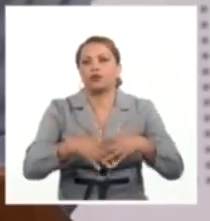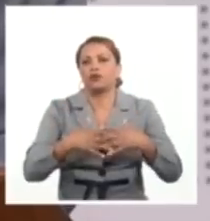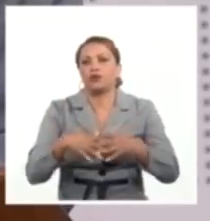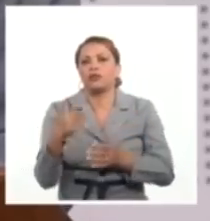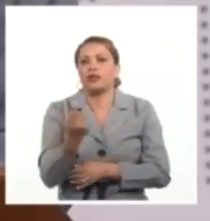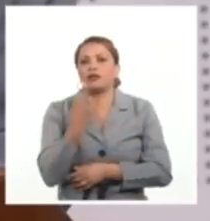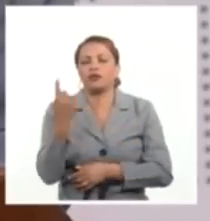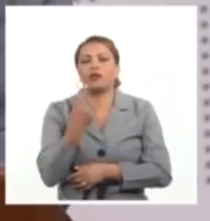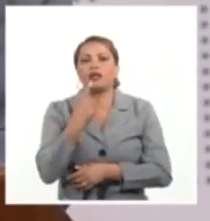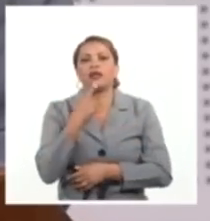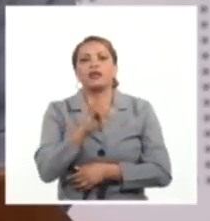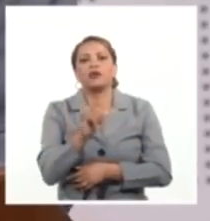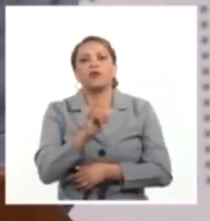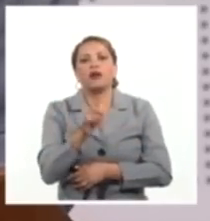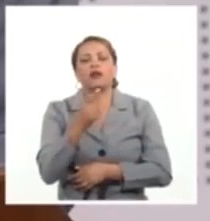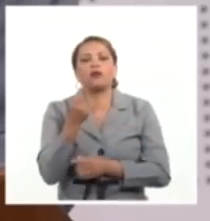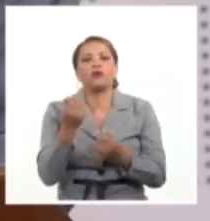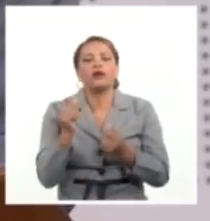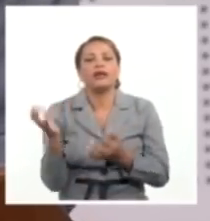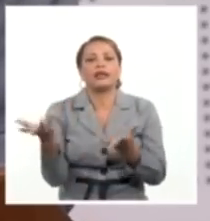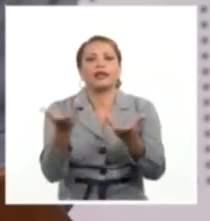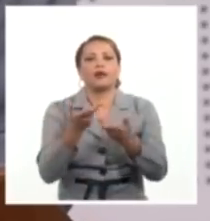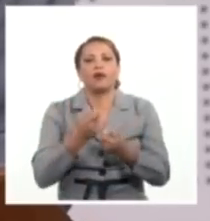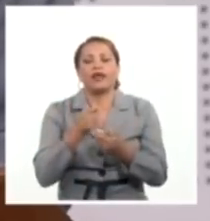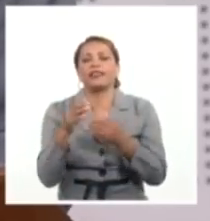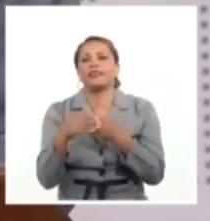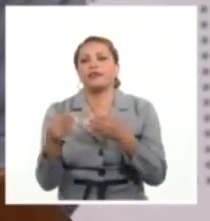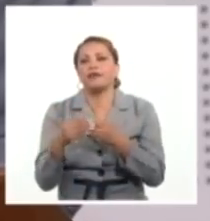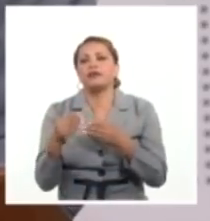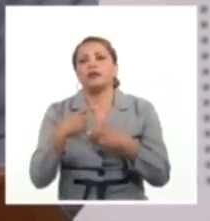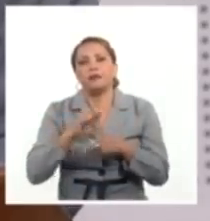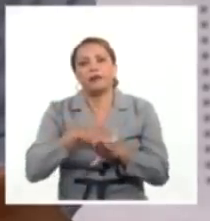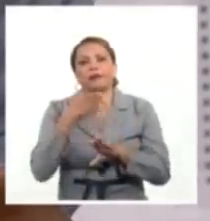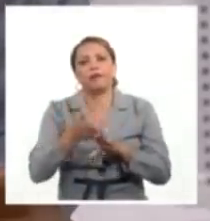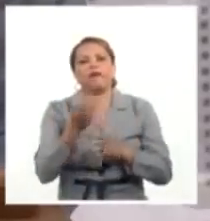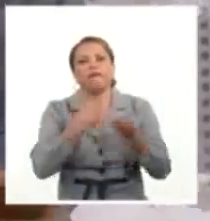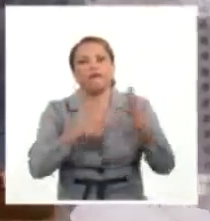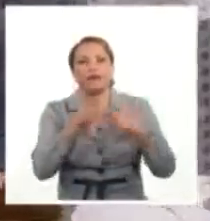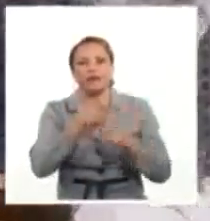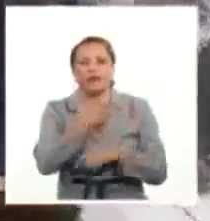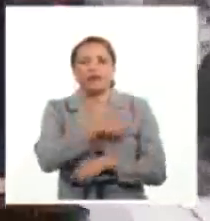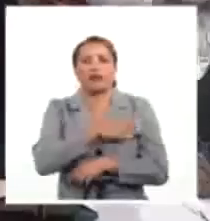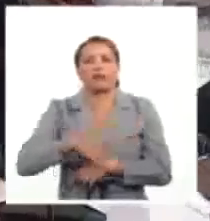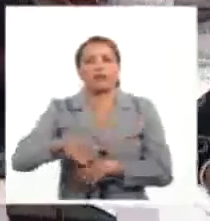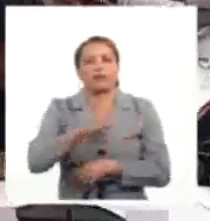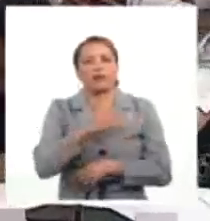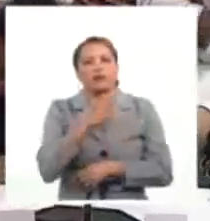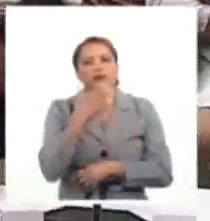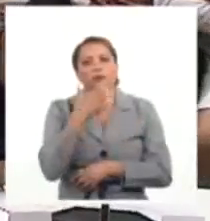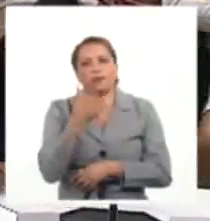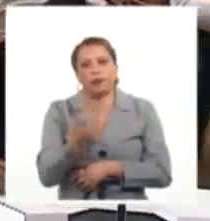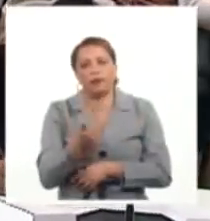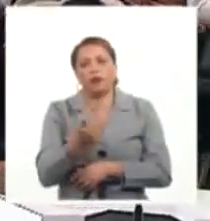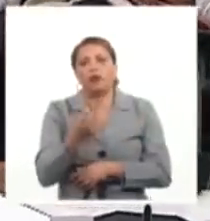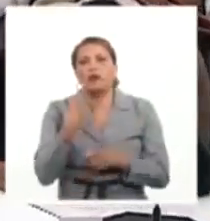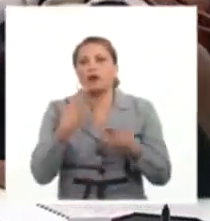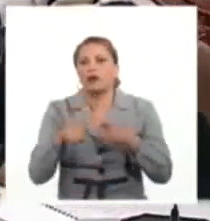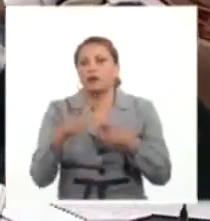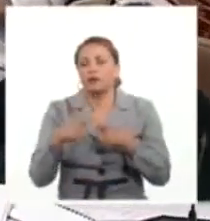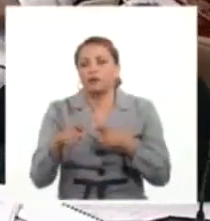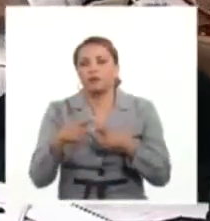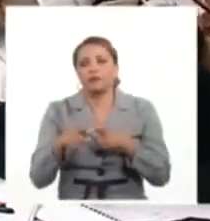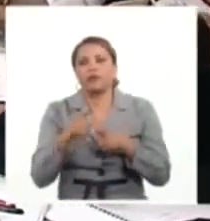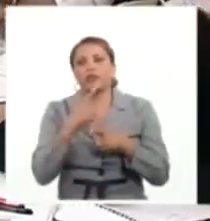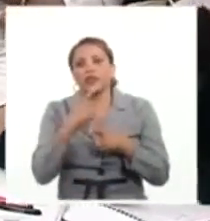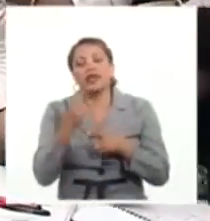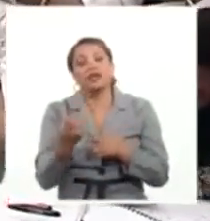de la captación de un nivel de divisas que garanticen el incremento gradual, pero sostenido, de la oferta de bienes y servicios,